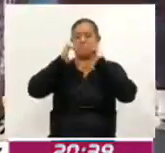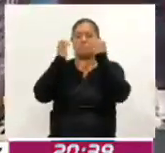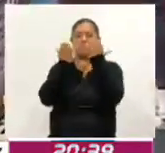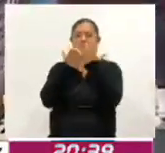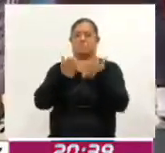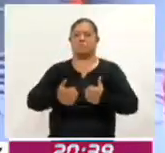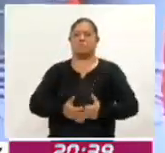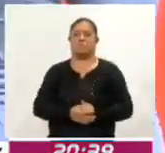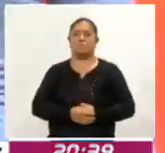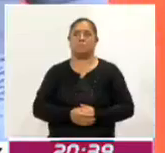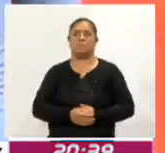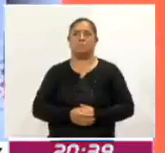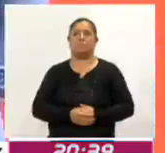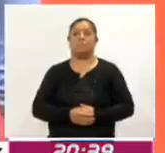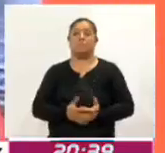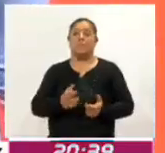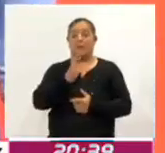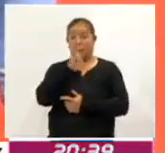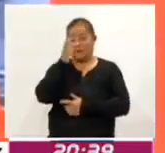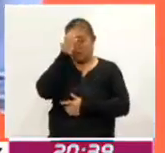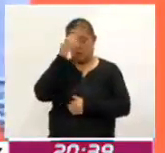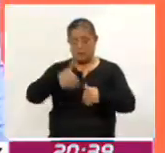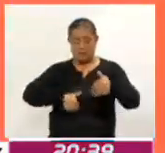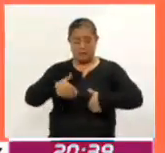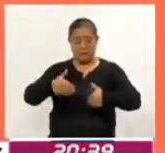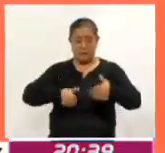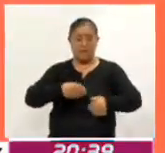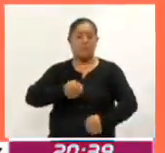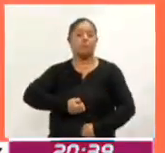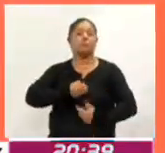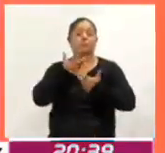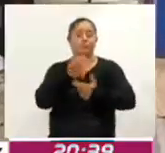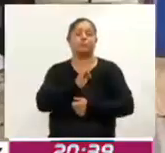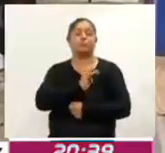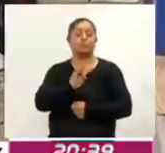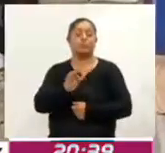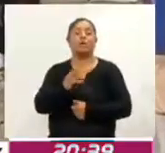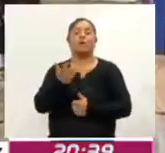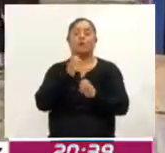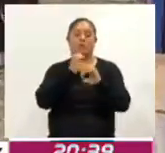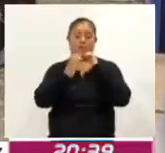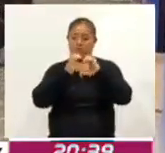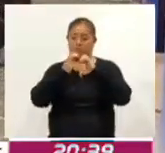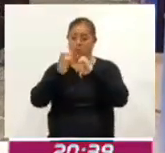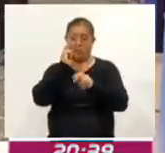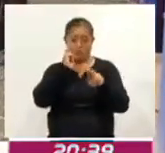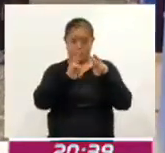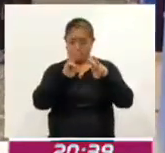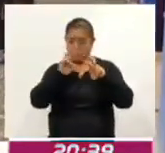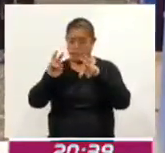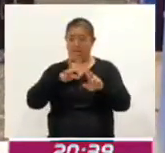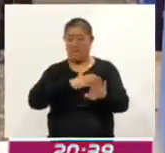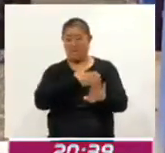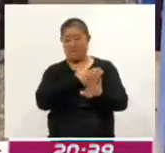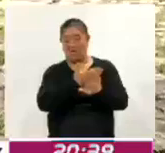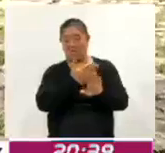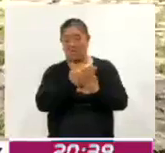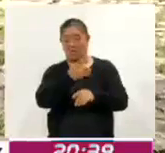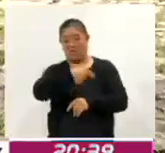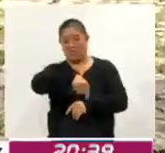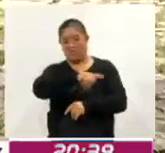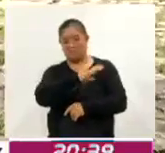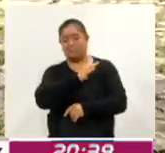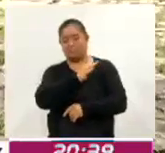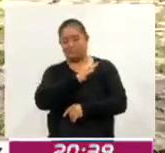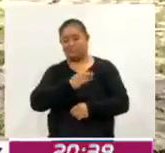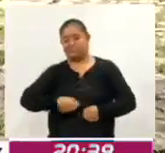sexual. Igualmente reconoció que el teatro es una forma de expresión que permite comunicar y visibilizar las violencias que viven los miembros de esta